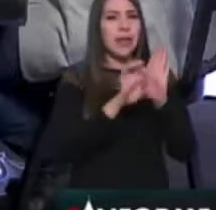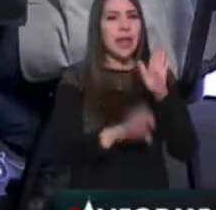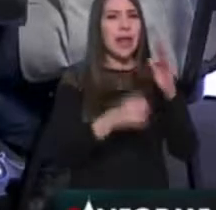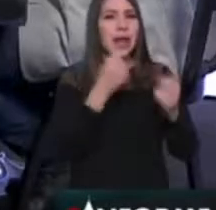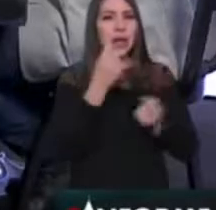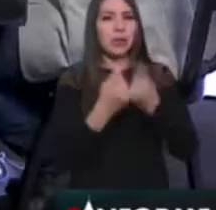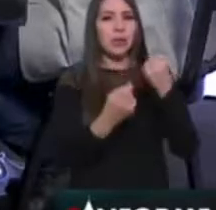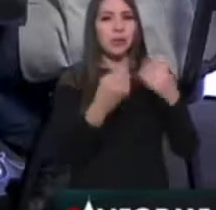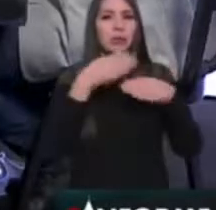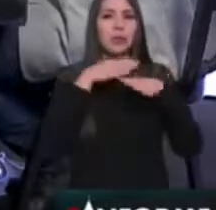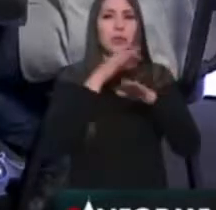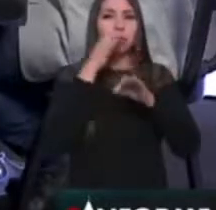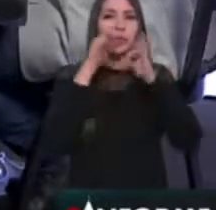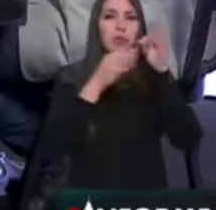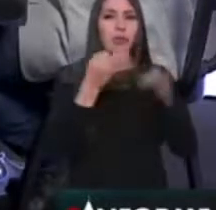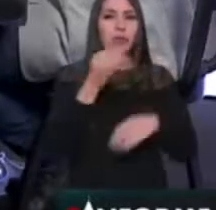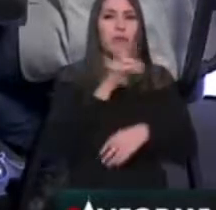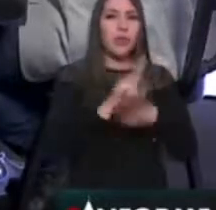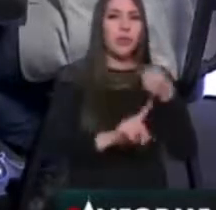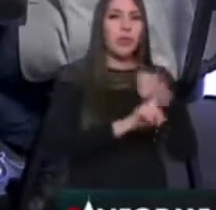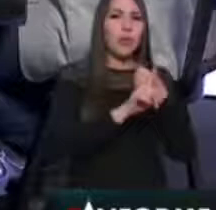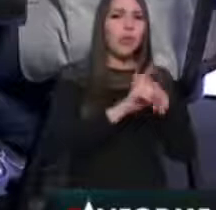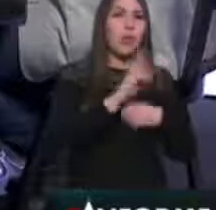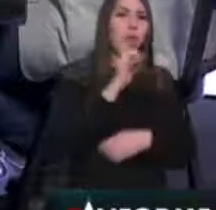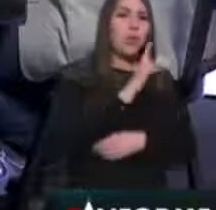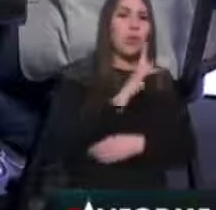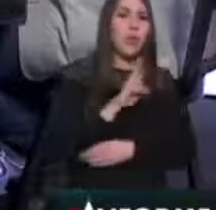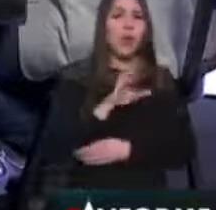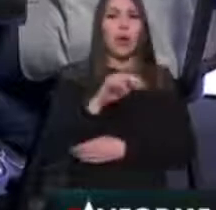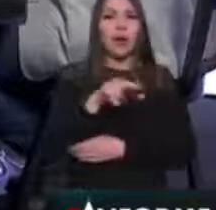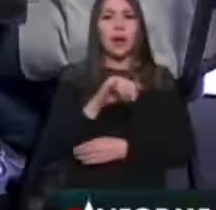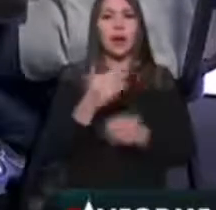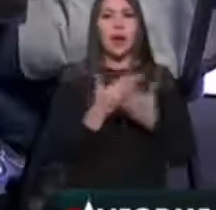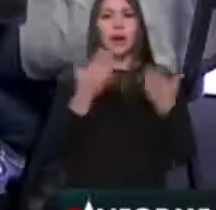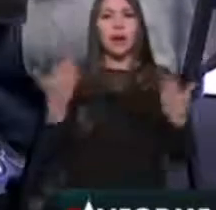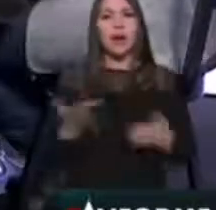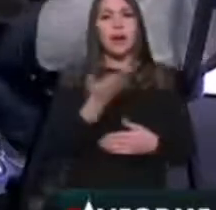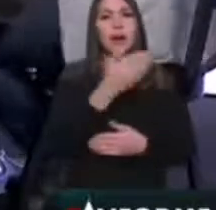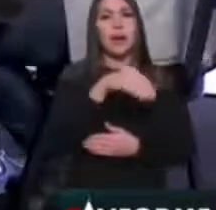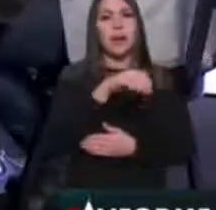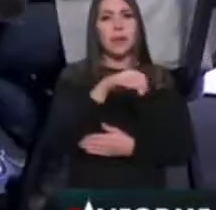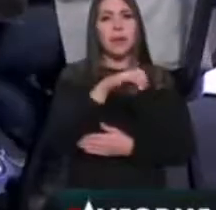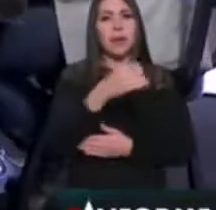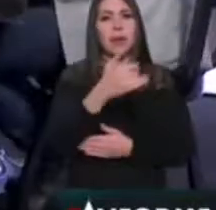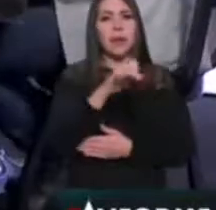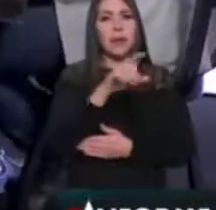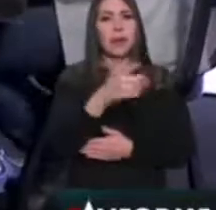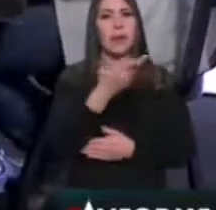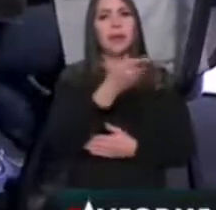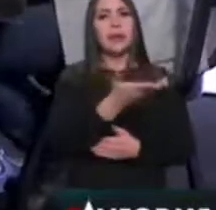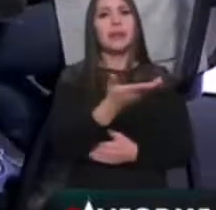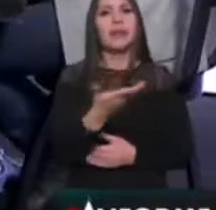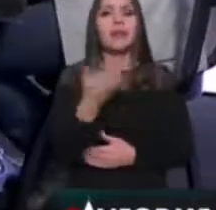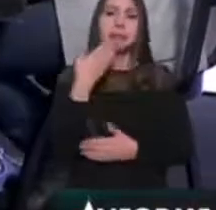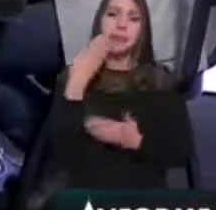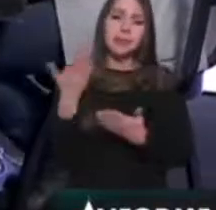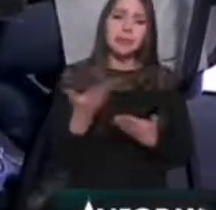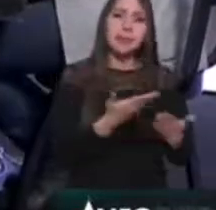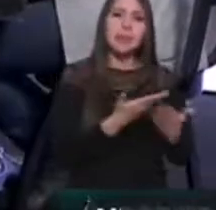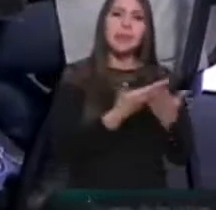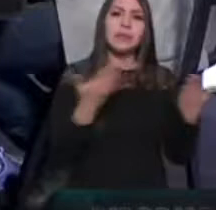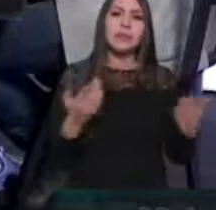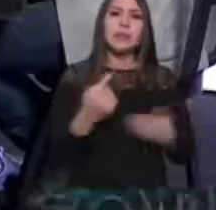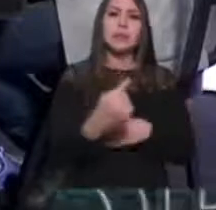alrededor de este conflicto entre Rusia y Ucrania, pues ya está con nosotros Meme Yamel, ya te escuchamos, Meme, bienvenida. Pues quisiéramos escuchar